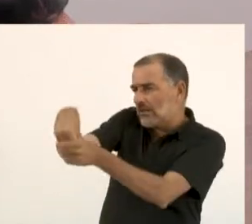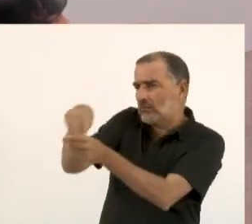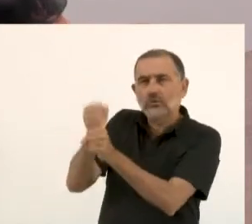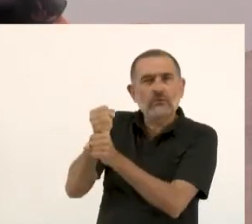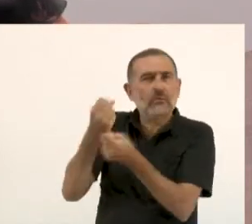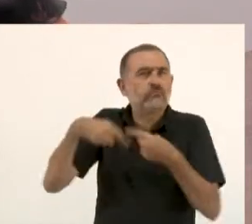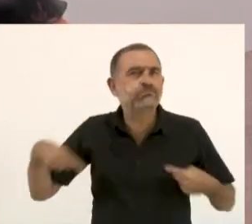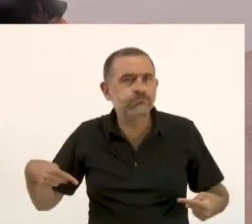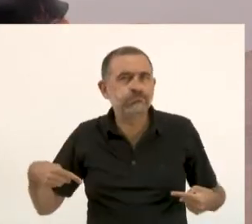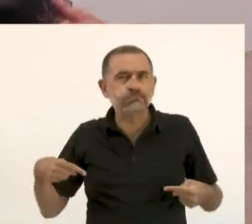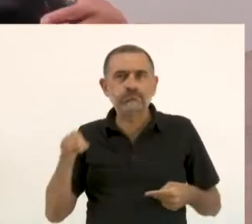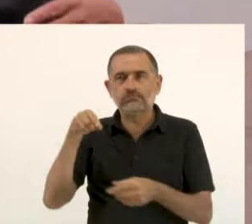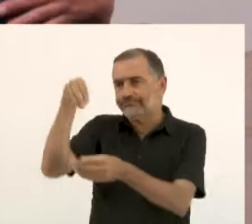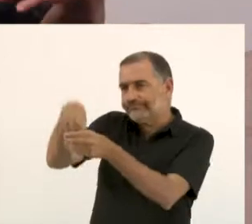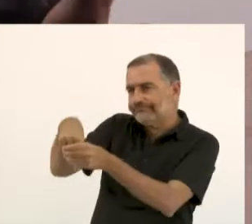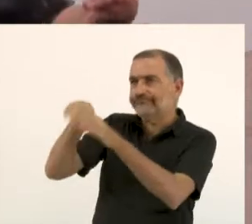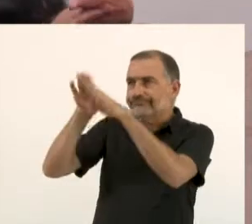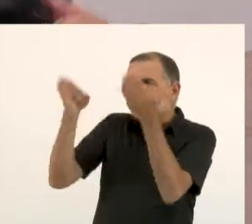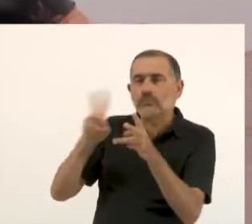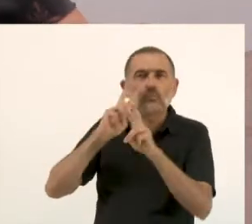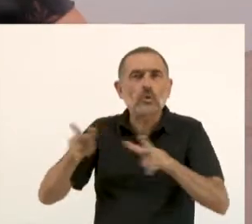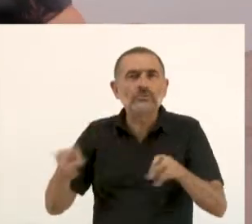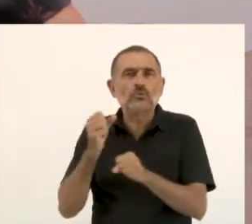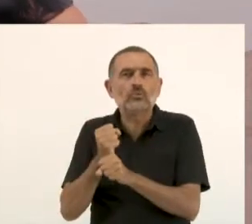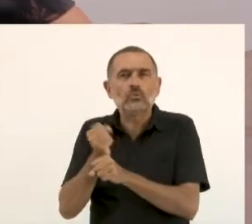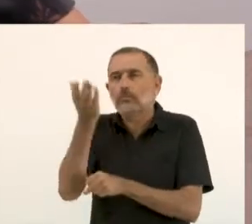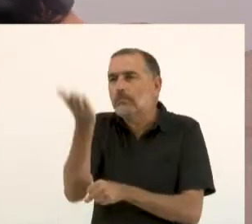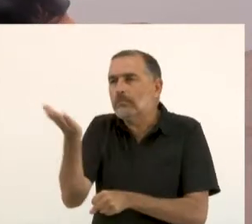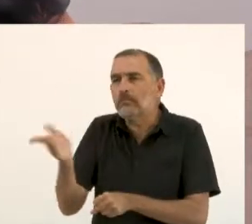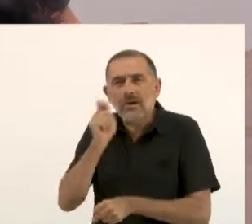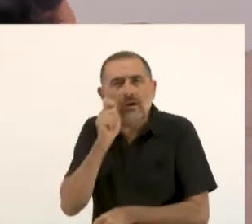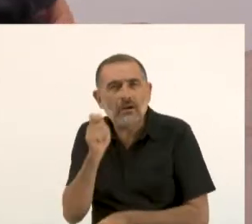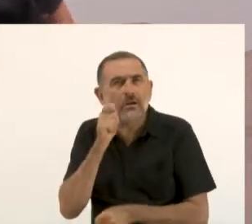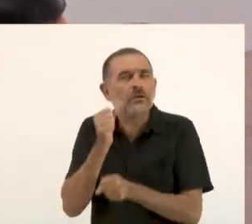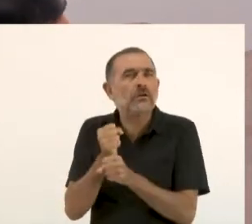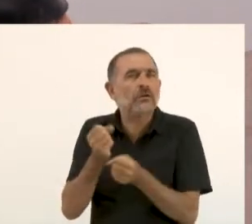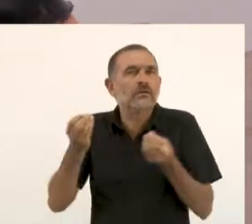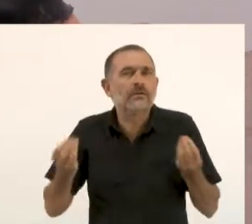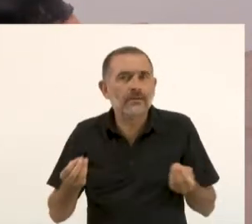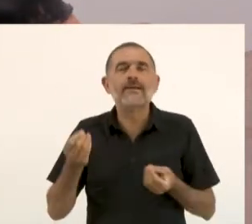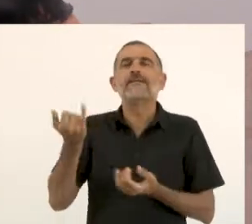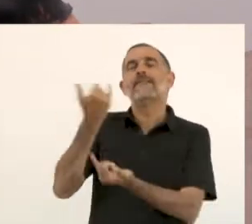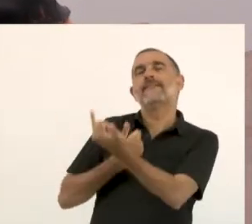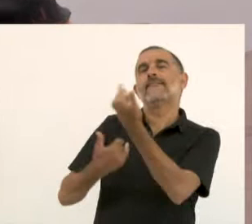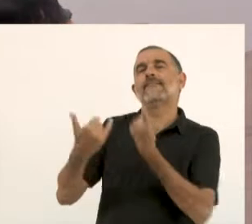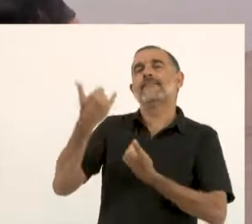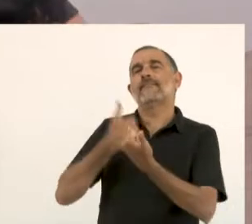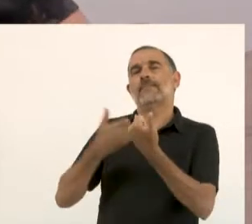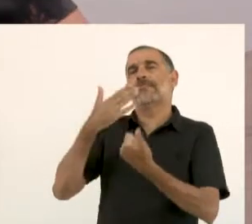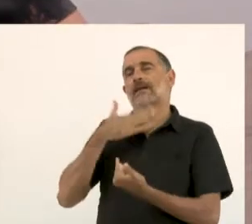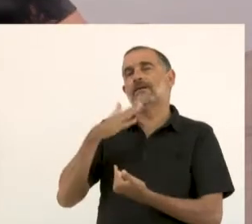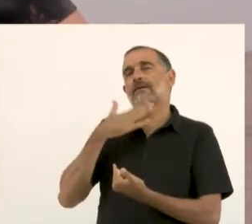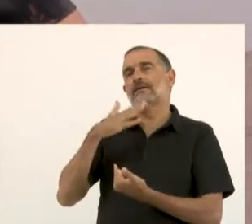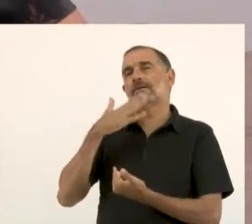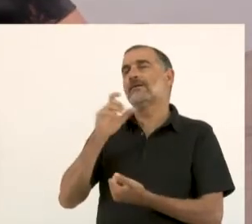proceso de ustedes en realidad de antropología, para poder mirar sobre